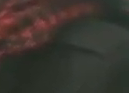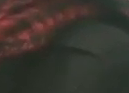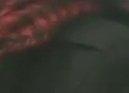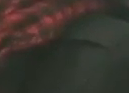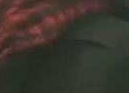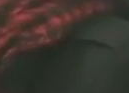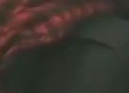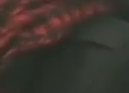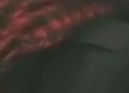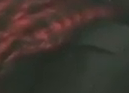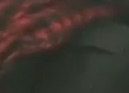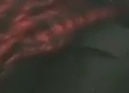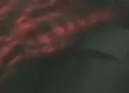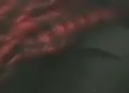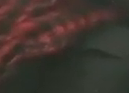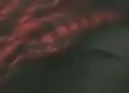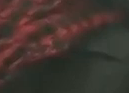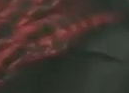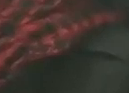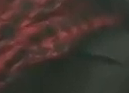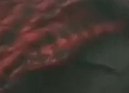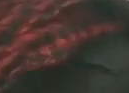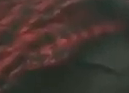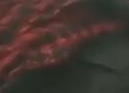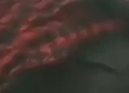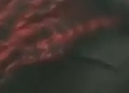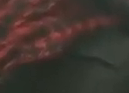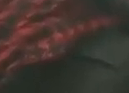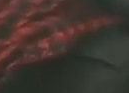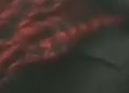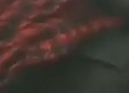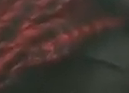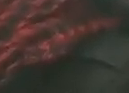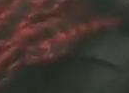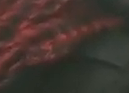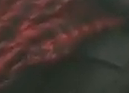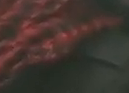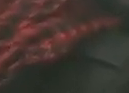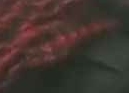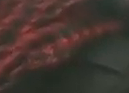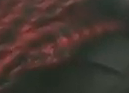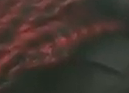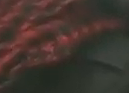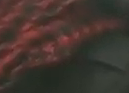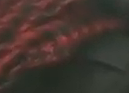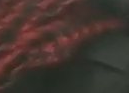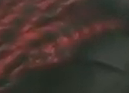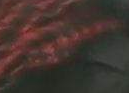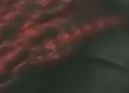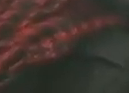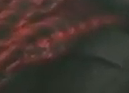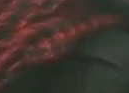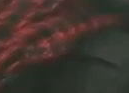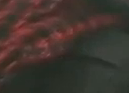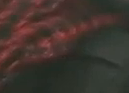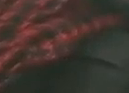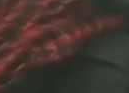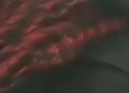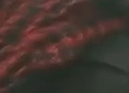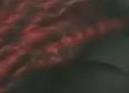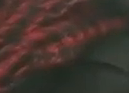corazón dolido no se va a creer la prisa de la muerte que ha intentado manchar